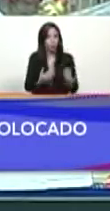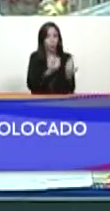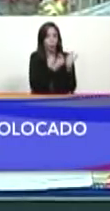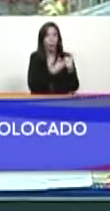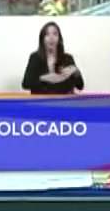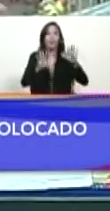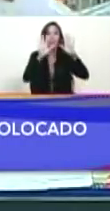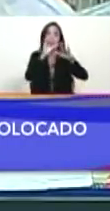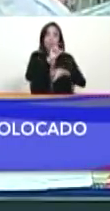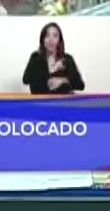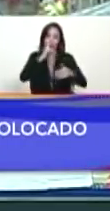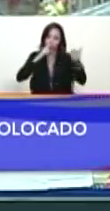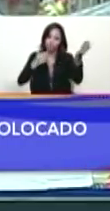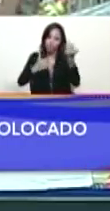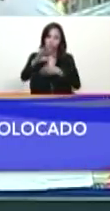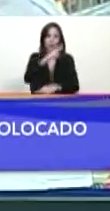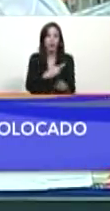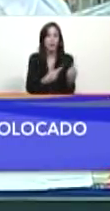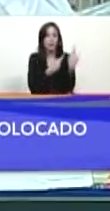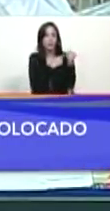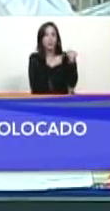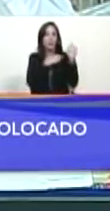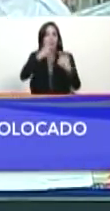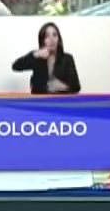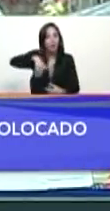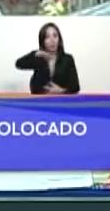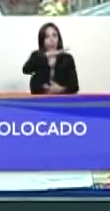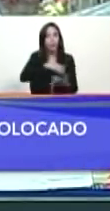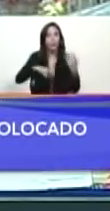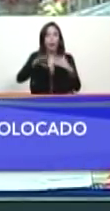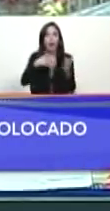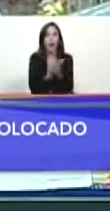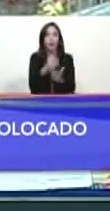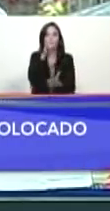en adelante le toca al pueblo.